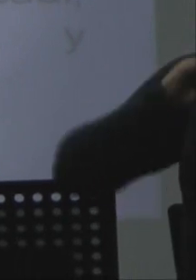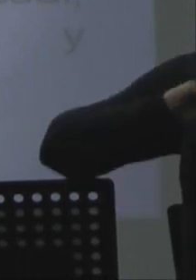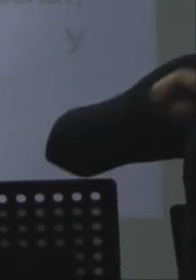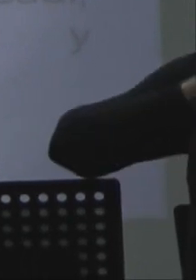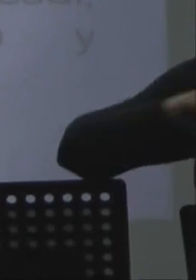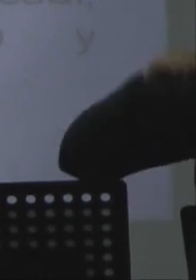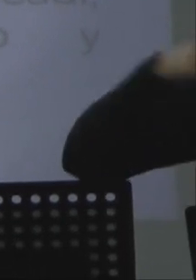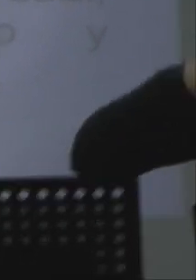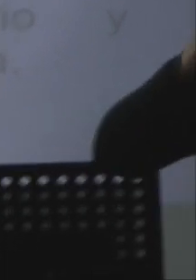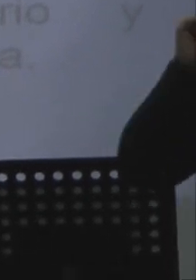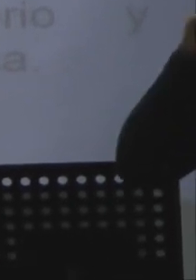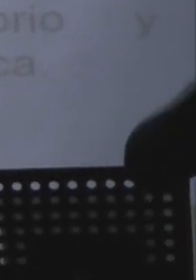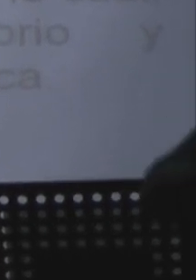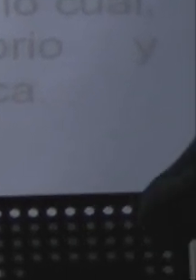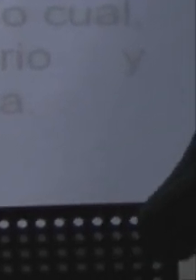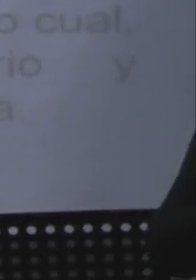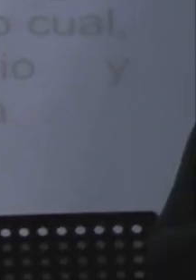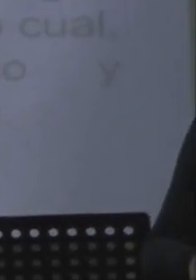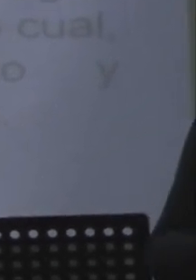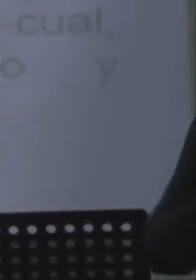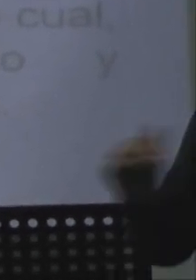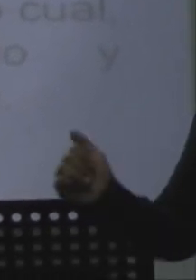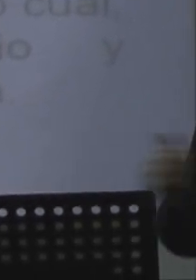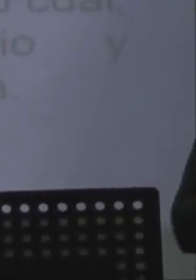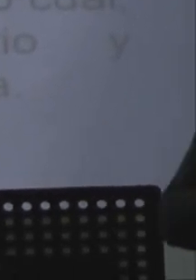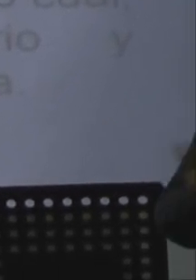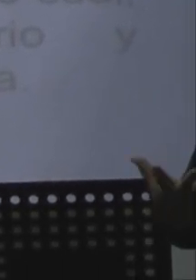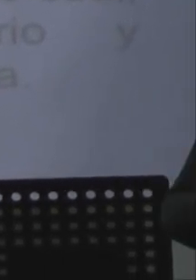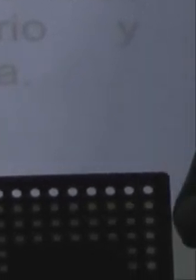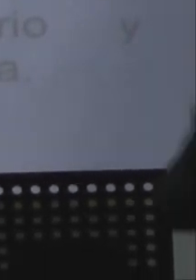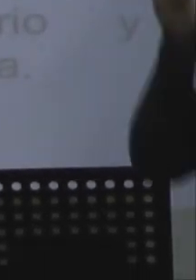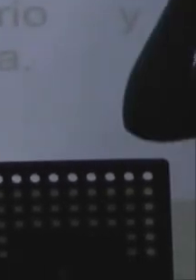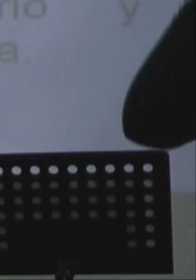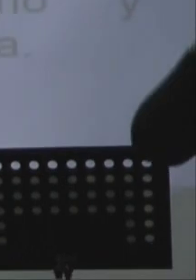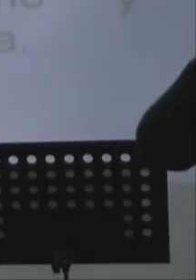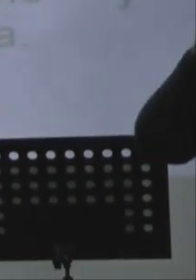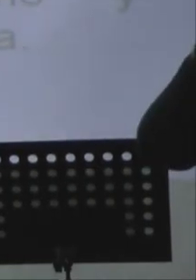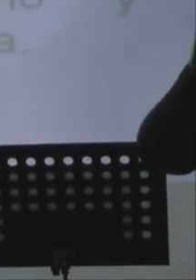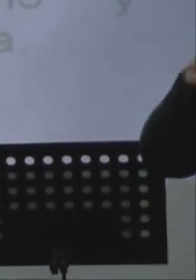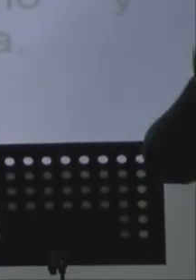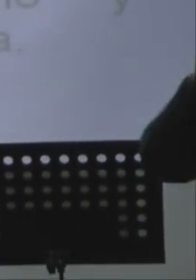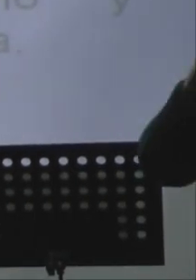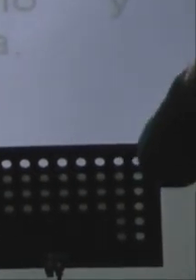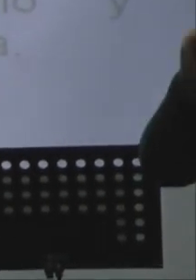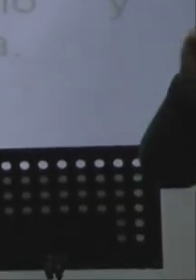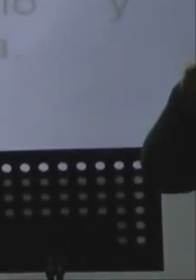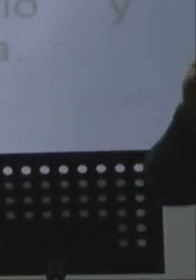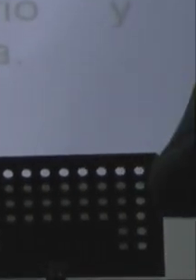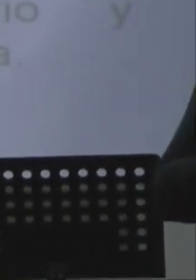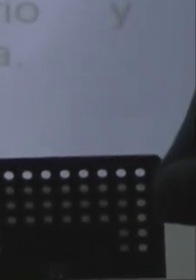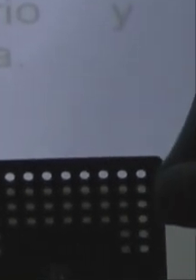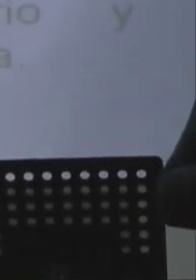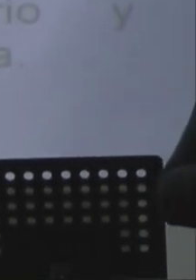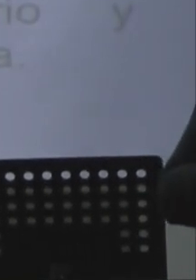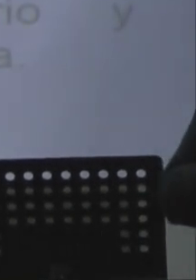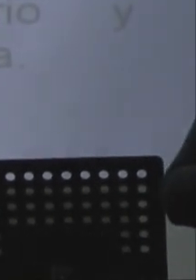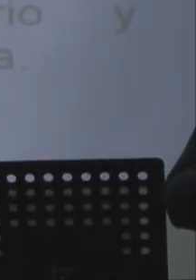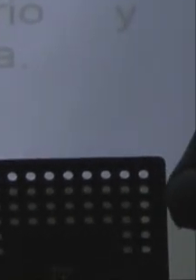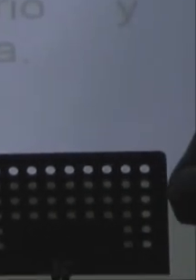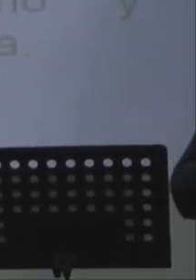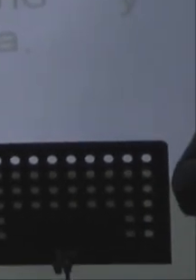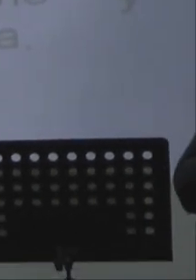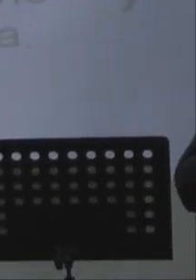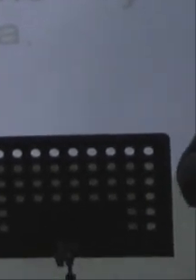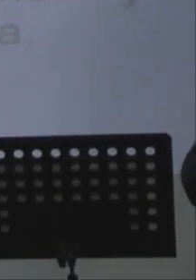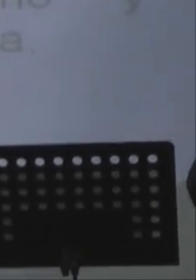acá, sigo con ellos, y también el profesor Alejandro Acero, que nos va a acompañar hoy. Entonces,